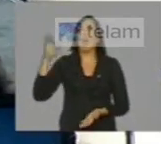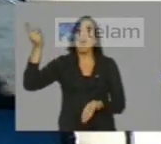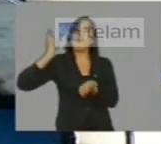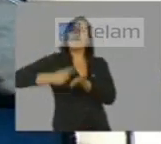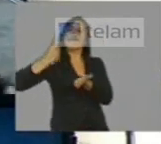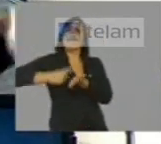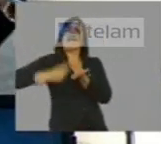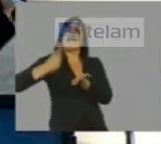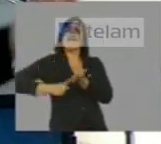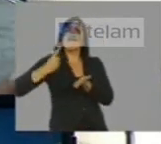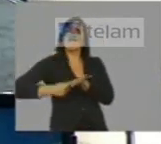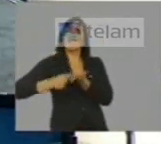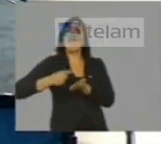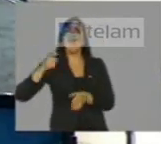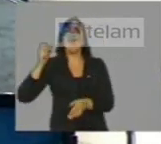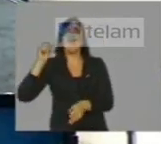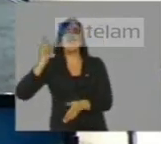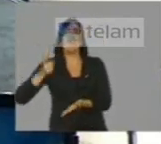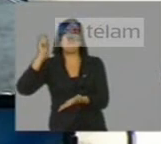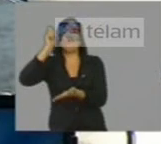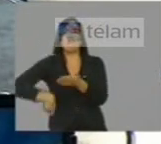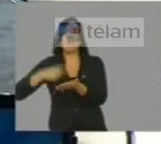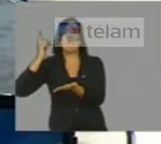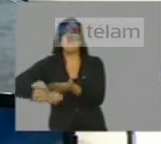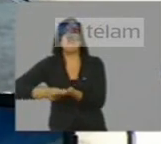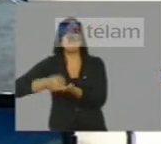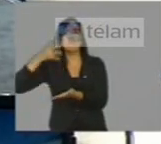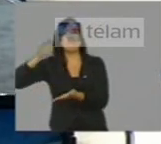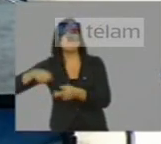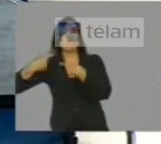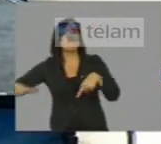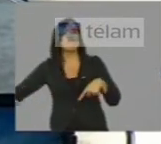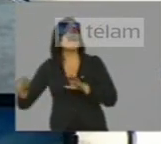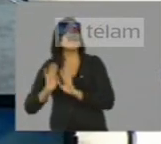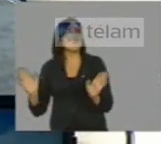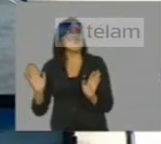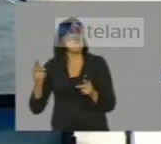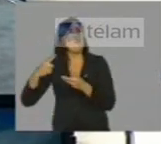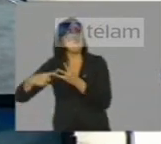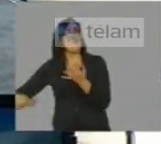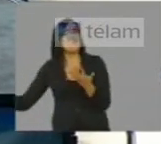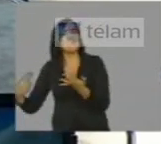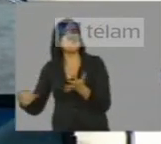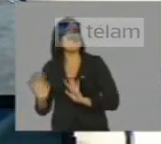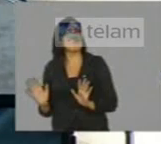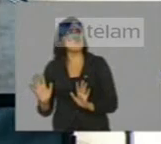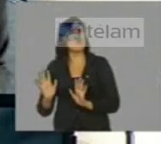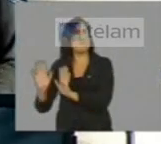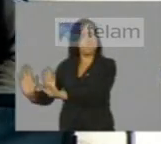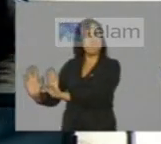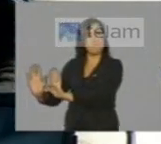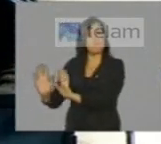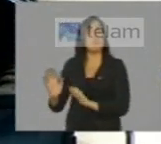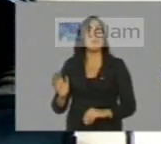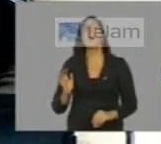criterios, sentencias y tantas otras cosas más. ¿Y saben cuál es?